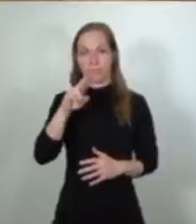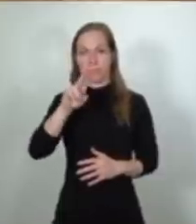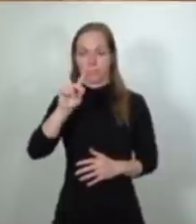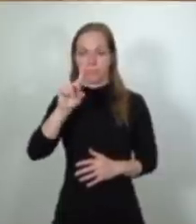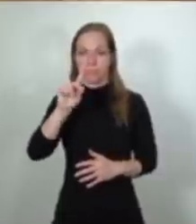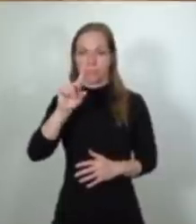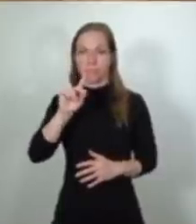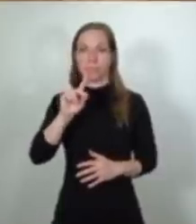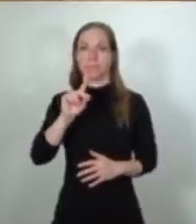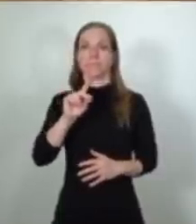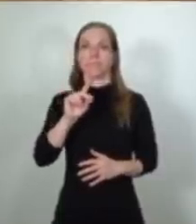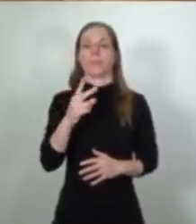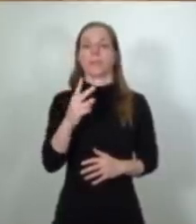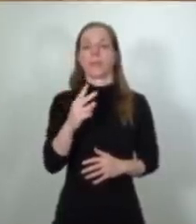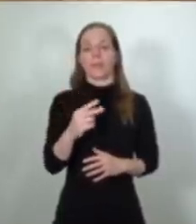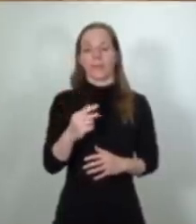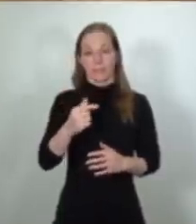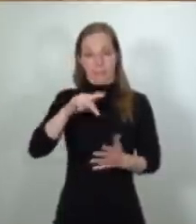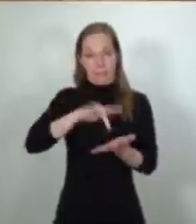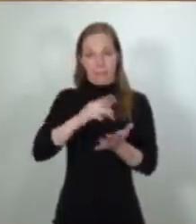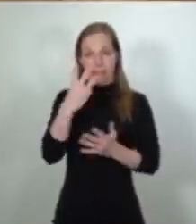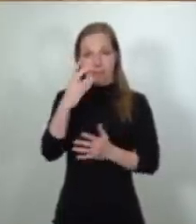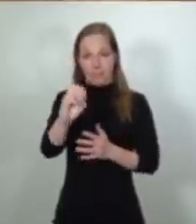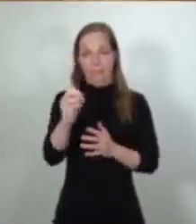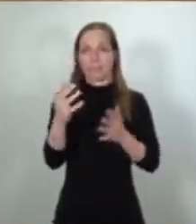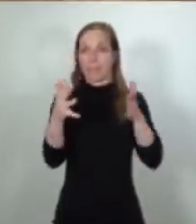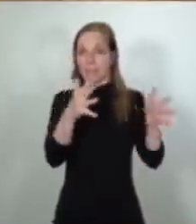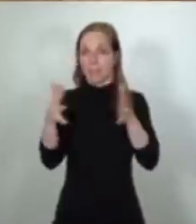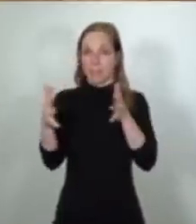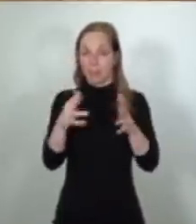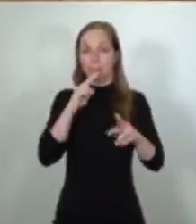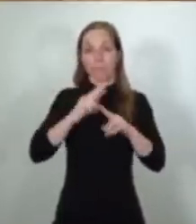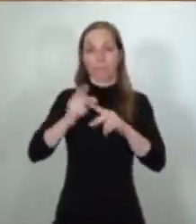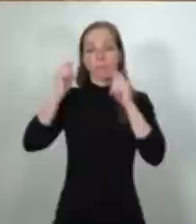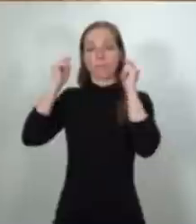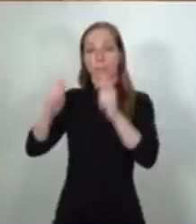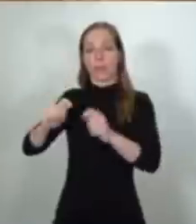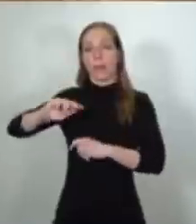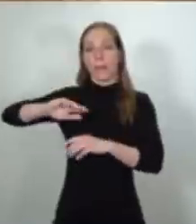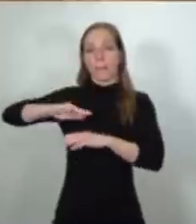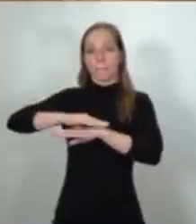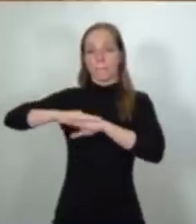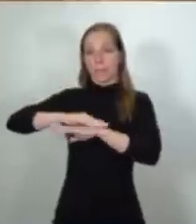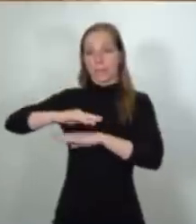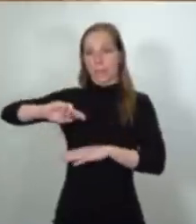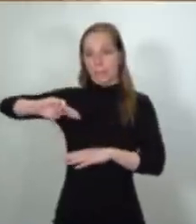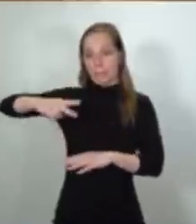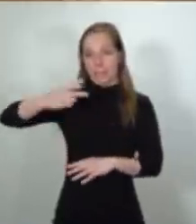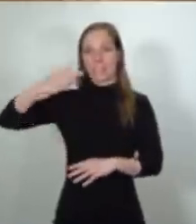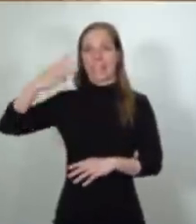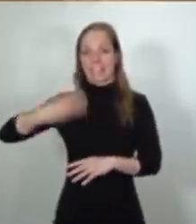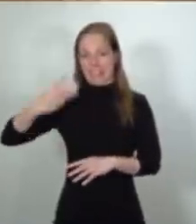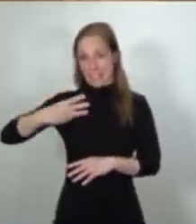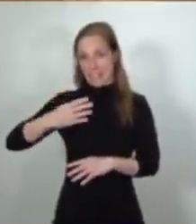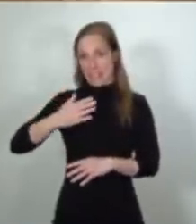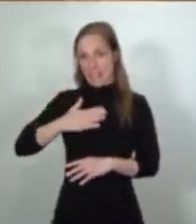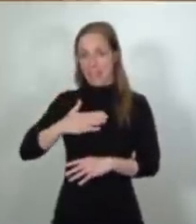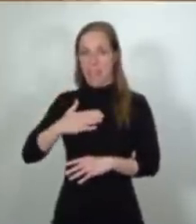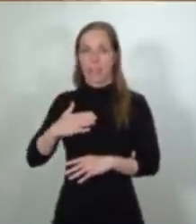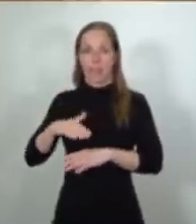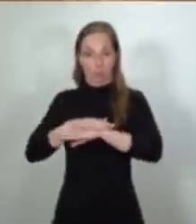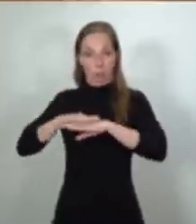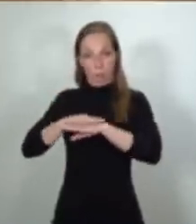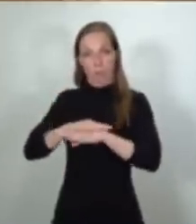2021, de 30 de marzo, por el que se nombra Vicepresidenta Tercera del Gobierno a doña Yolanda Díaz Pérez.